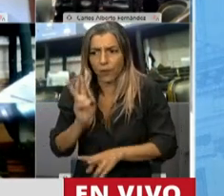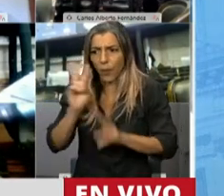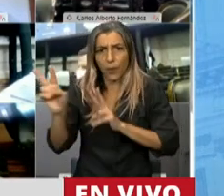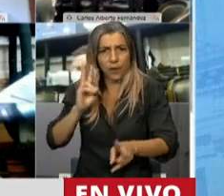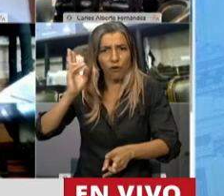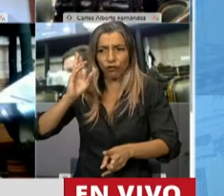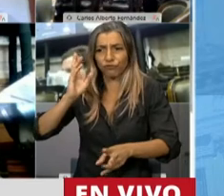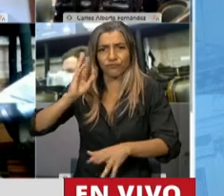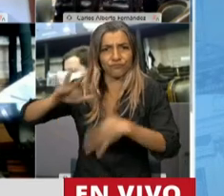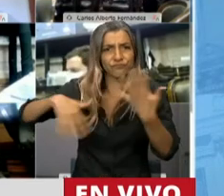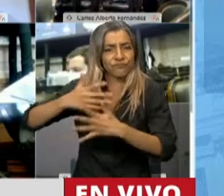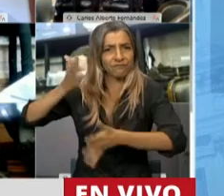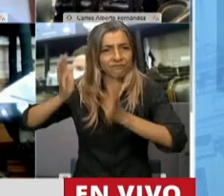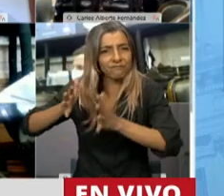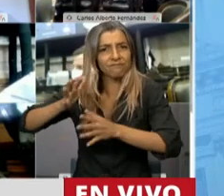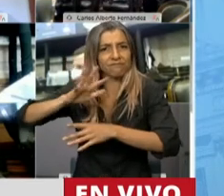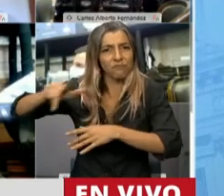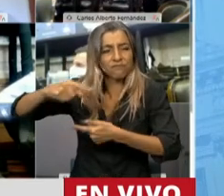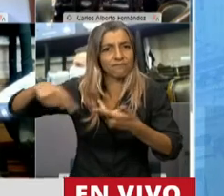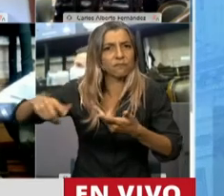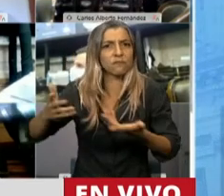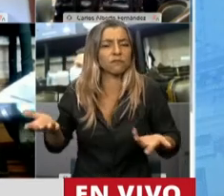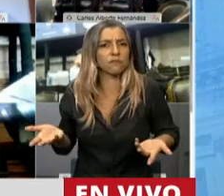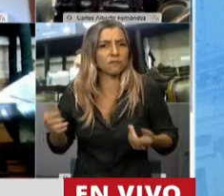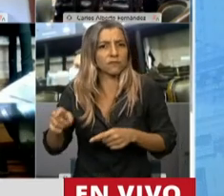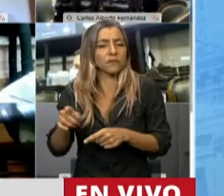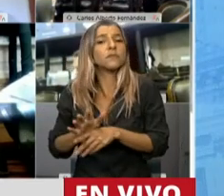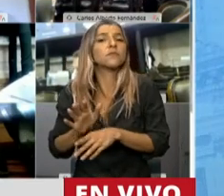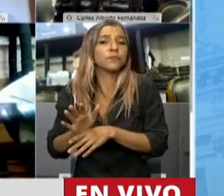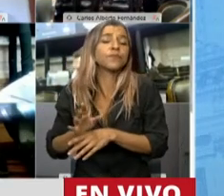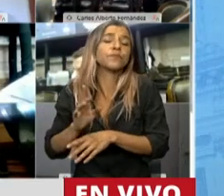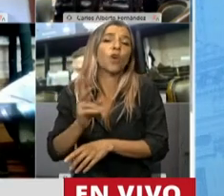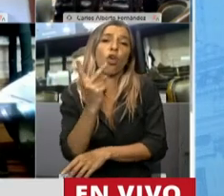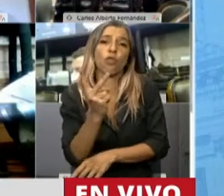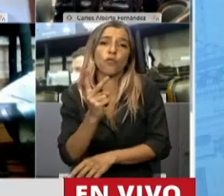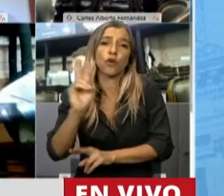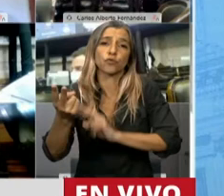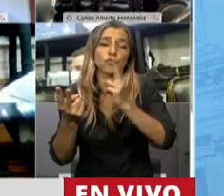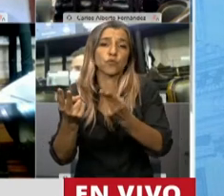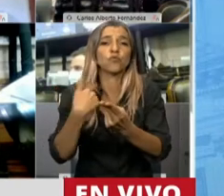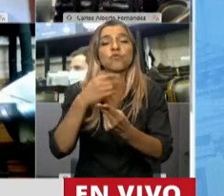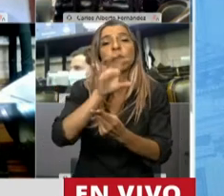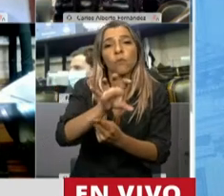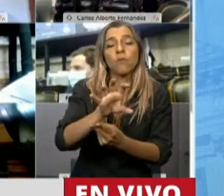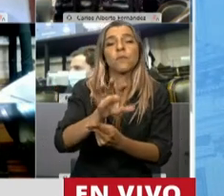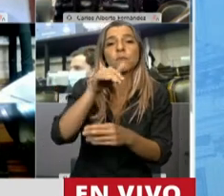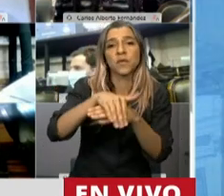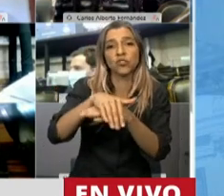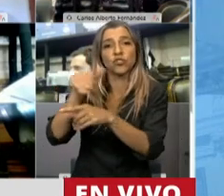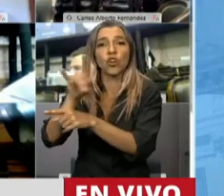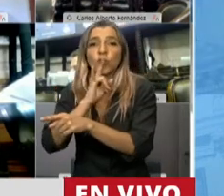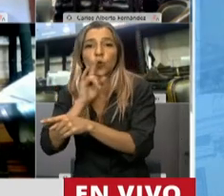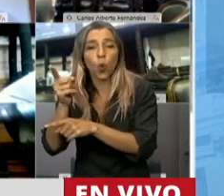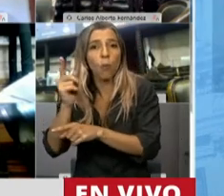agresión, y que han ocasionado ni más ni menos que la muerte de dos productores agropecuarios, uno en Misiones, otro en Tucumán,